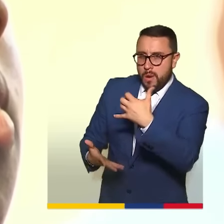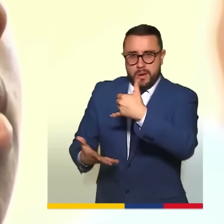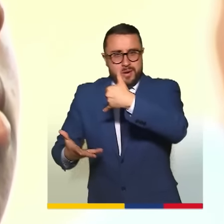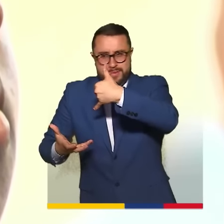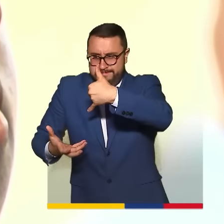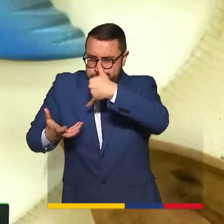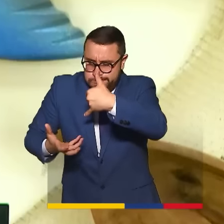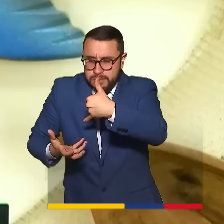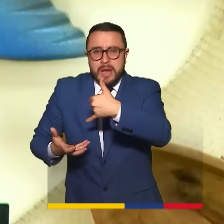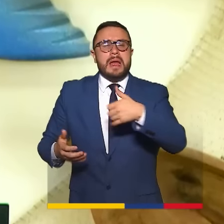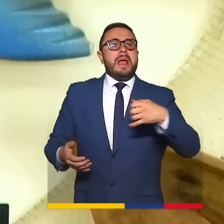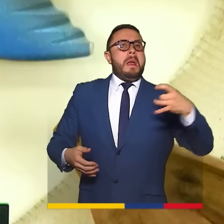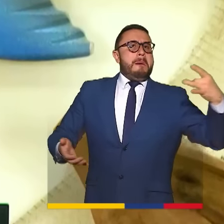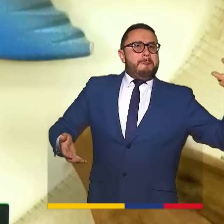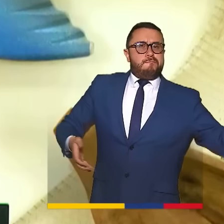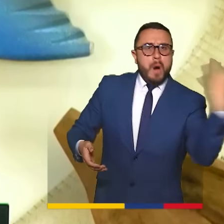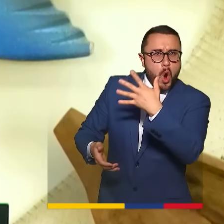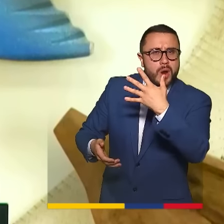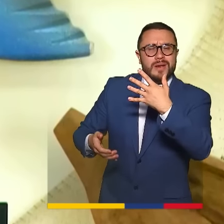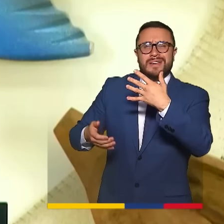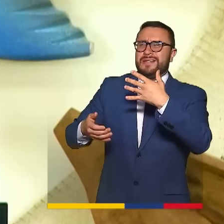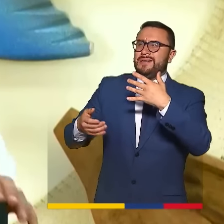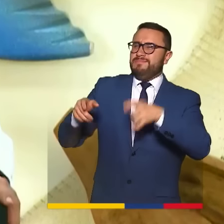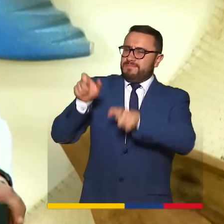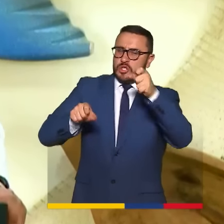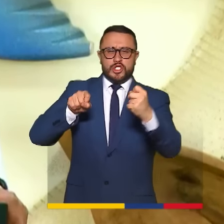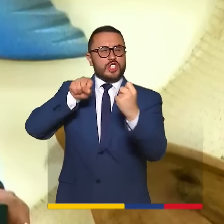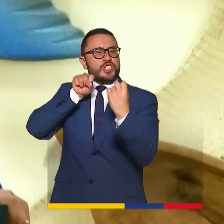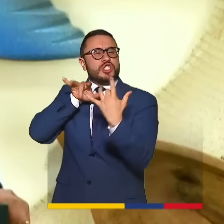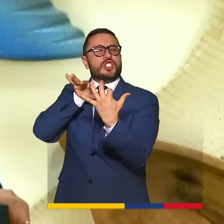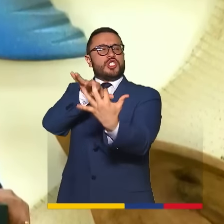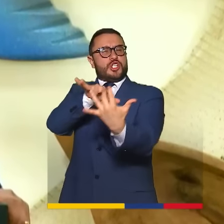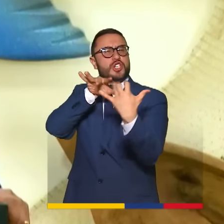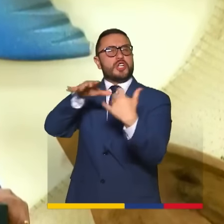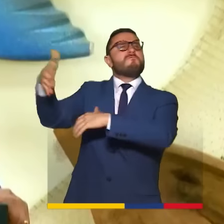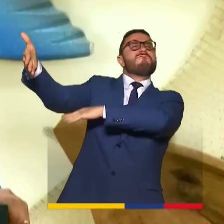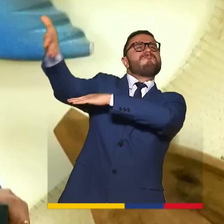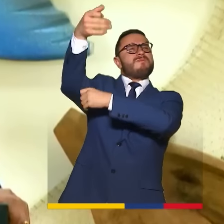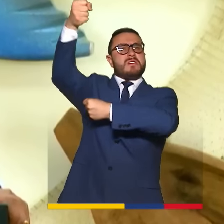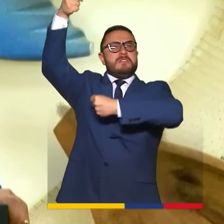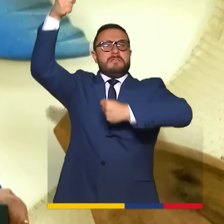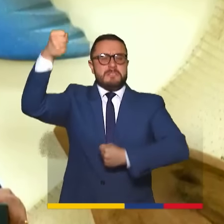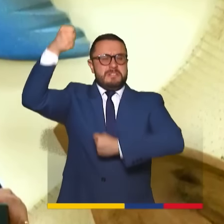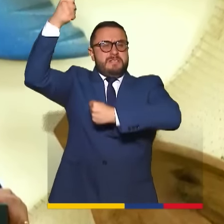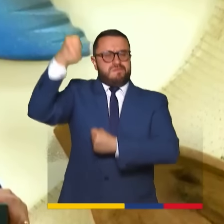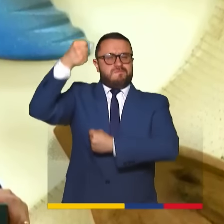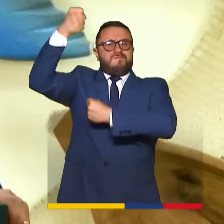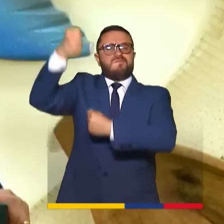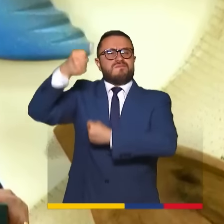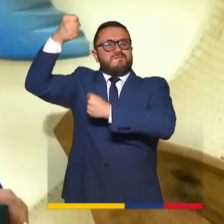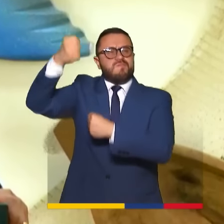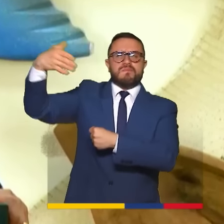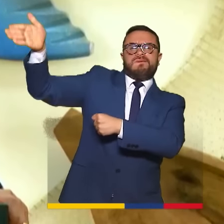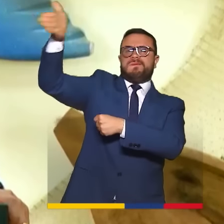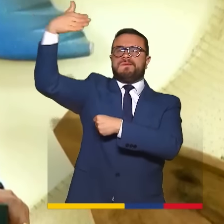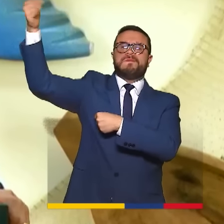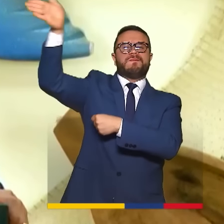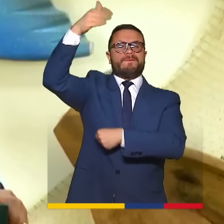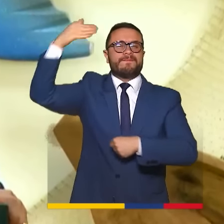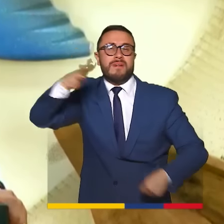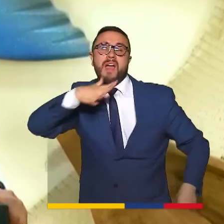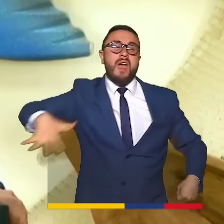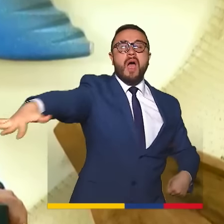antes que los guerreros llevando las banderas de la República ondeando por los campos y